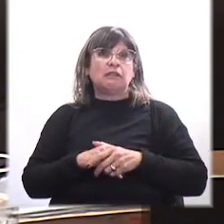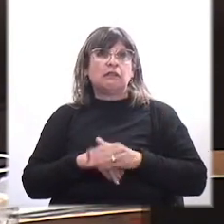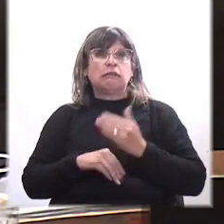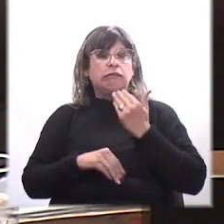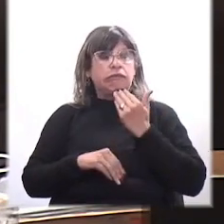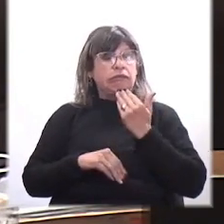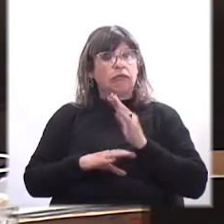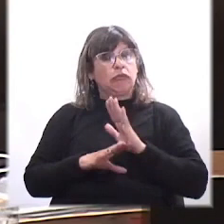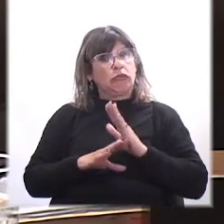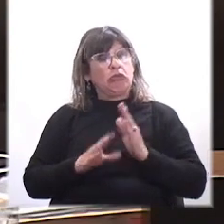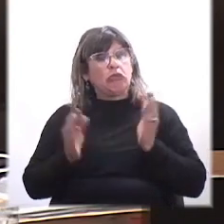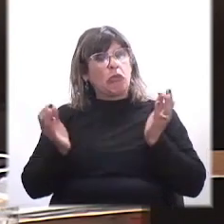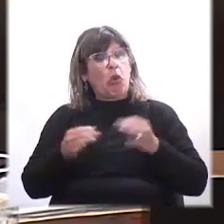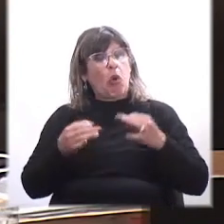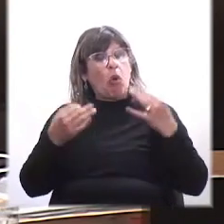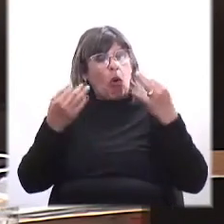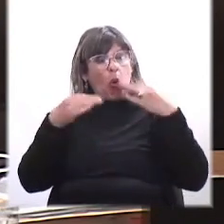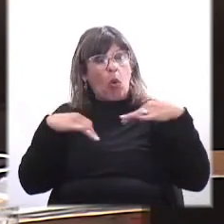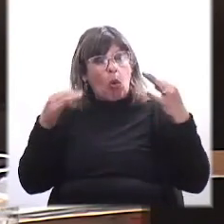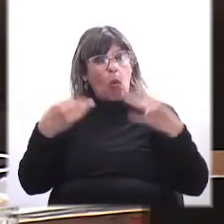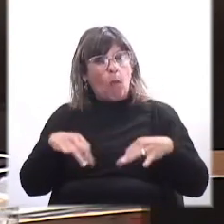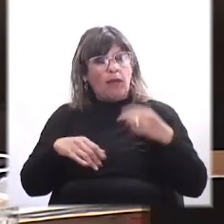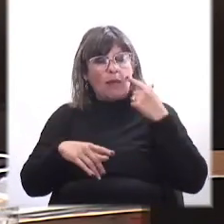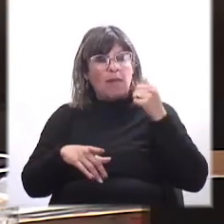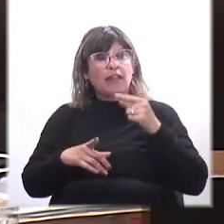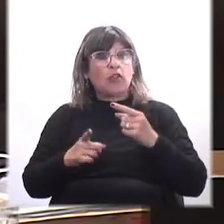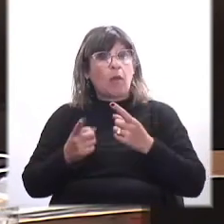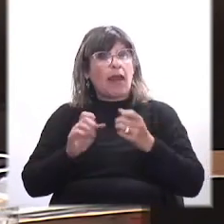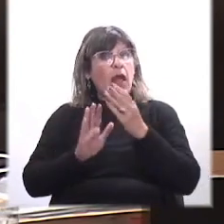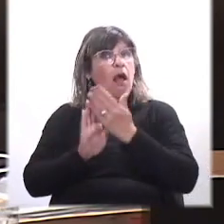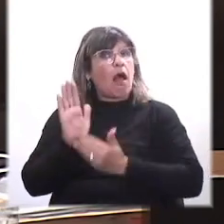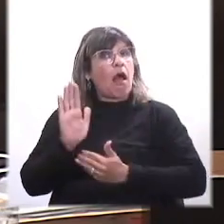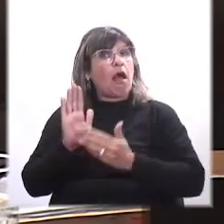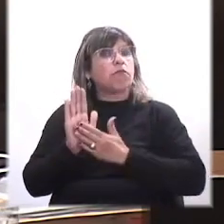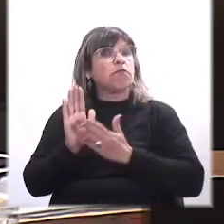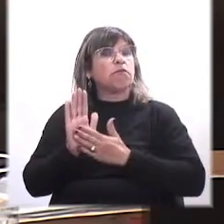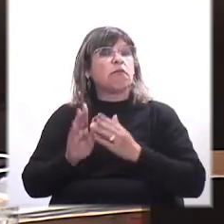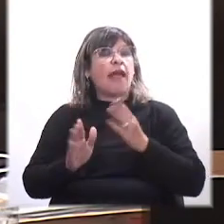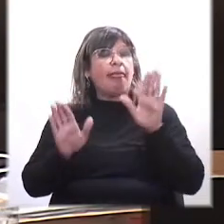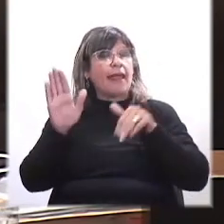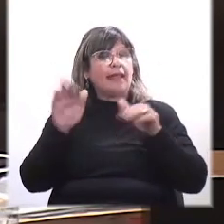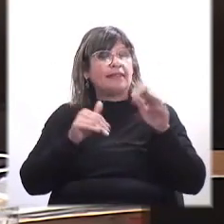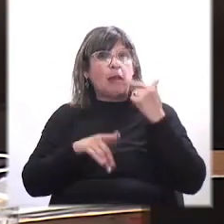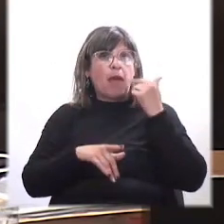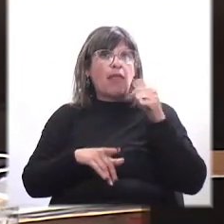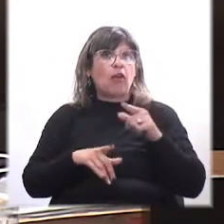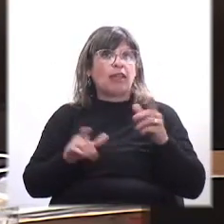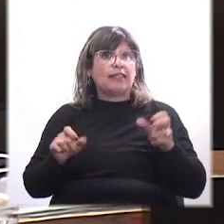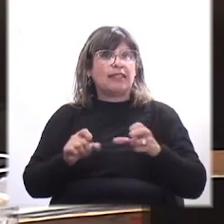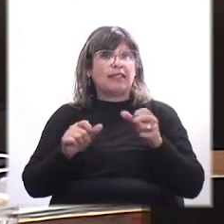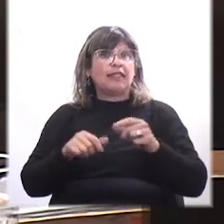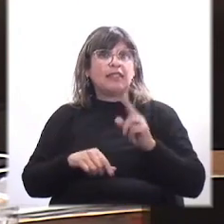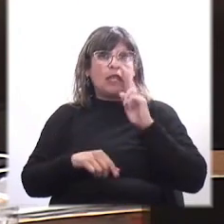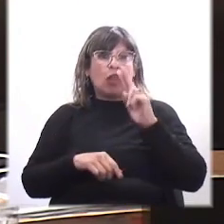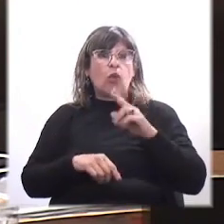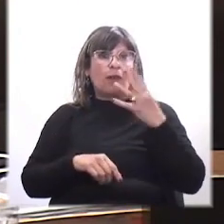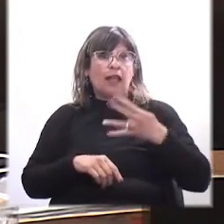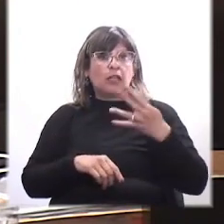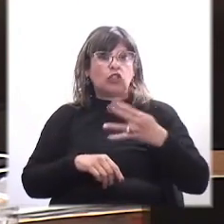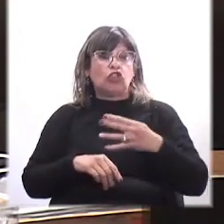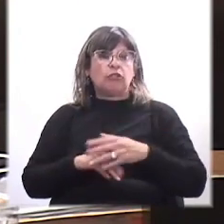dudoso cumplimiento de los requisitos establecidos para el llamado, cuya adjudicación se realizó en